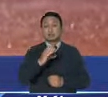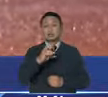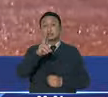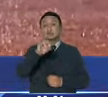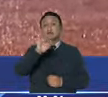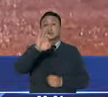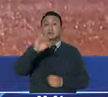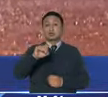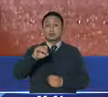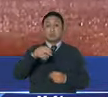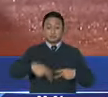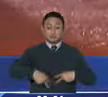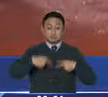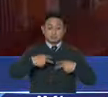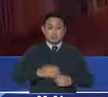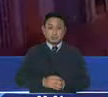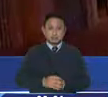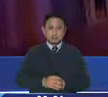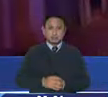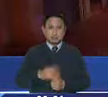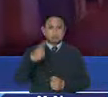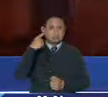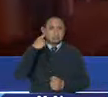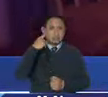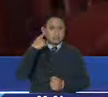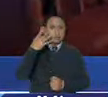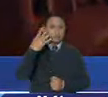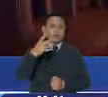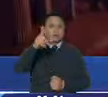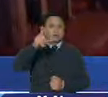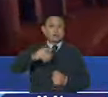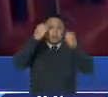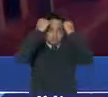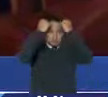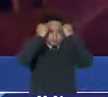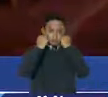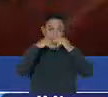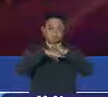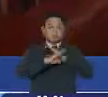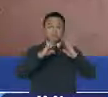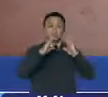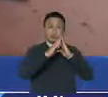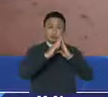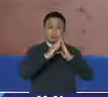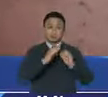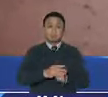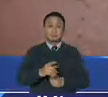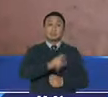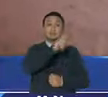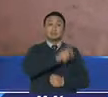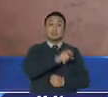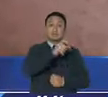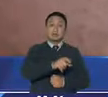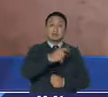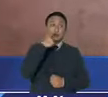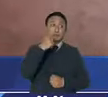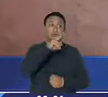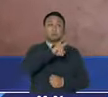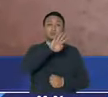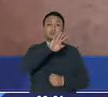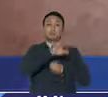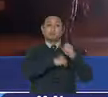balas despertaron a los vecinos. Cuatro sujetos con pasamontañas ingresaron a una vivienda y acribillaron a tiros a un hombre de